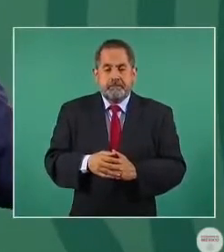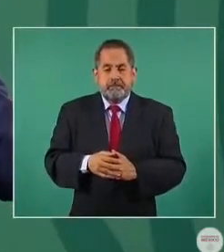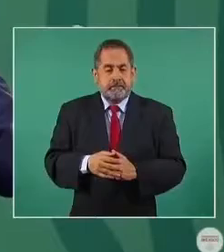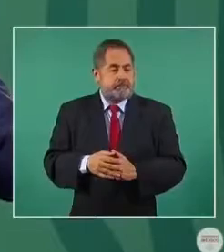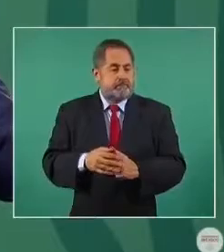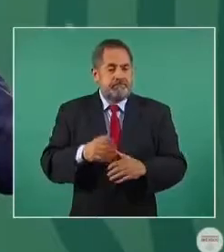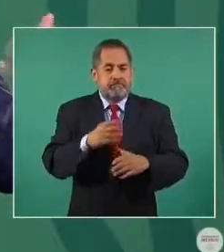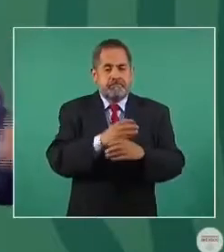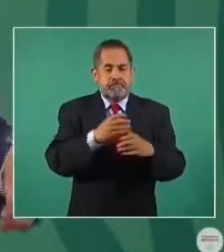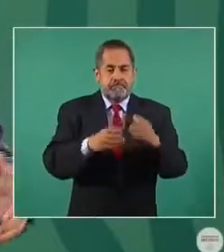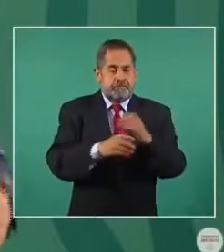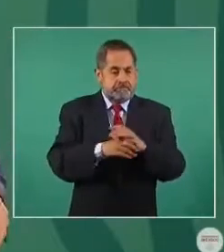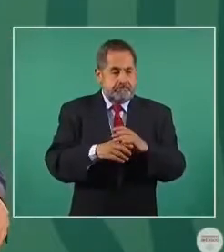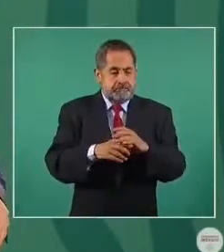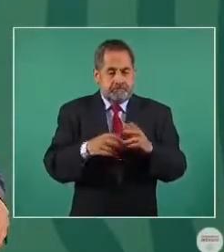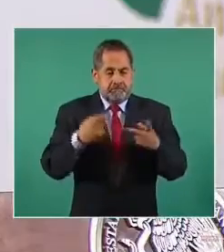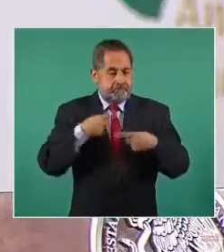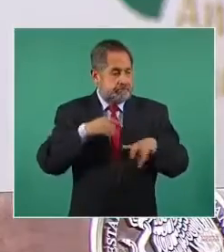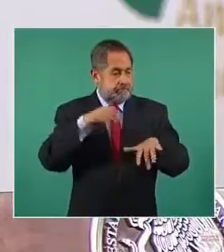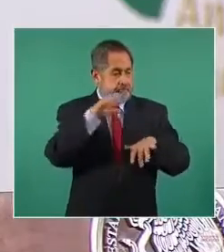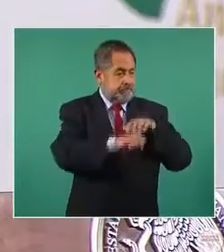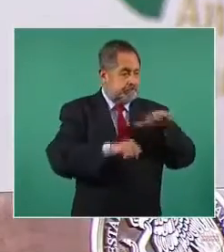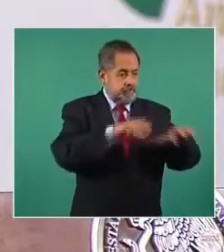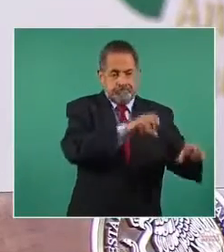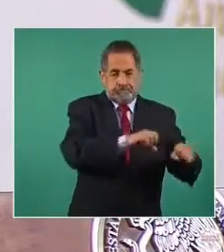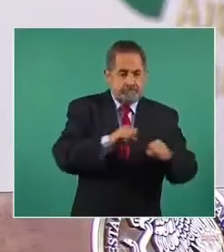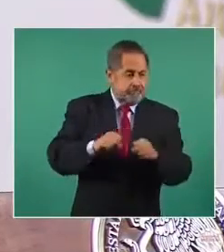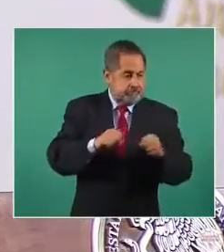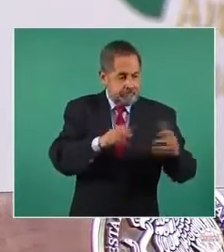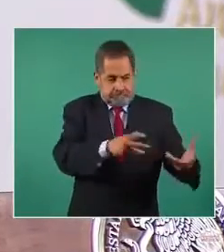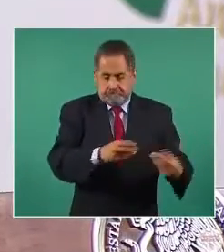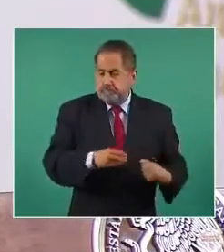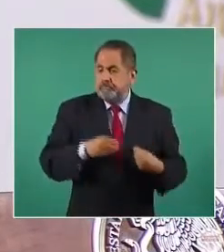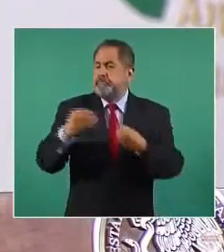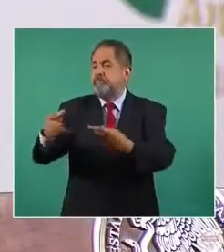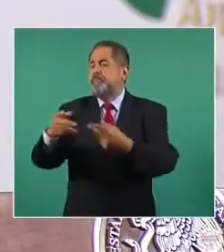mercancías decomisadas en los municipios más pobres